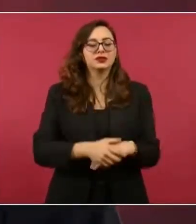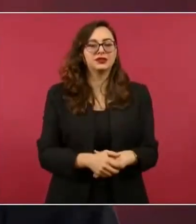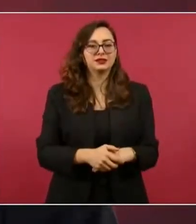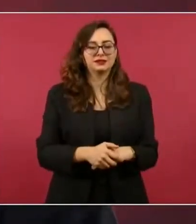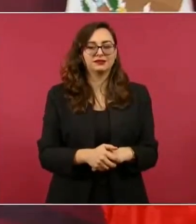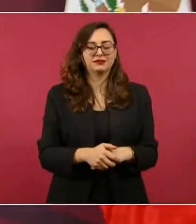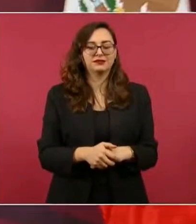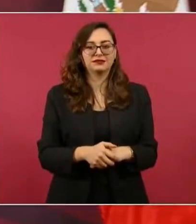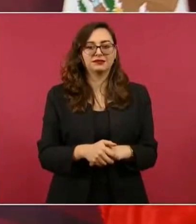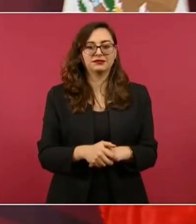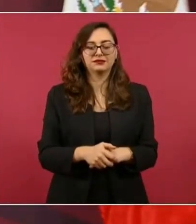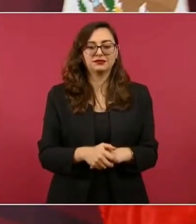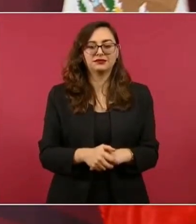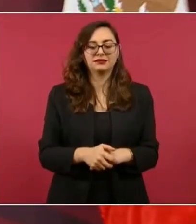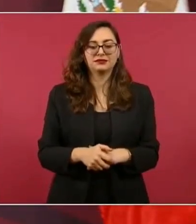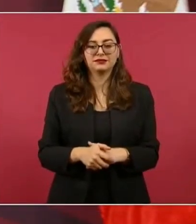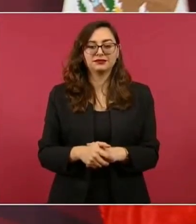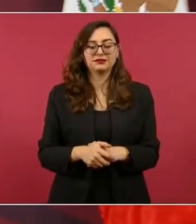estos.